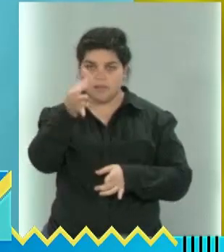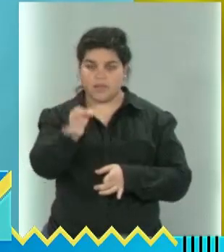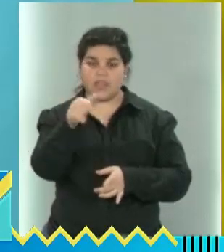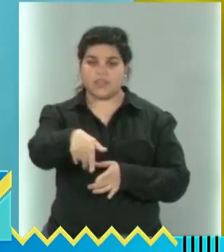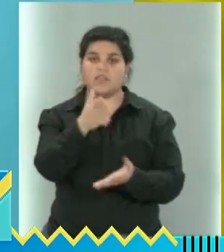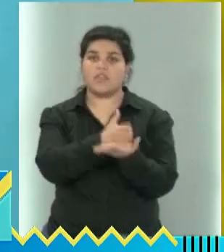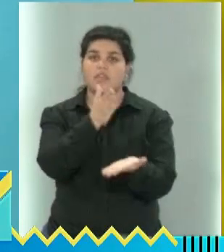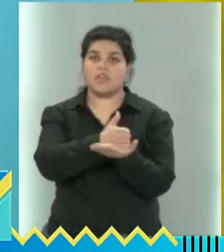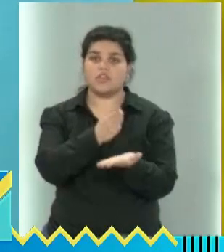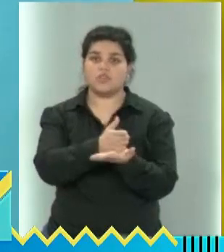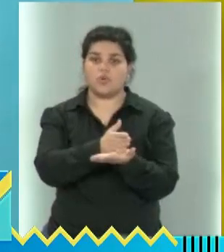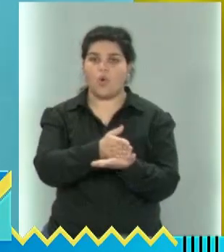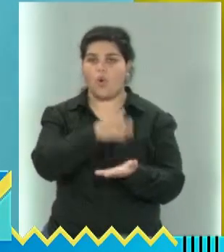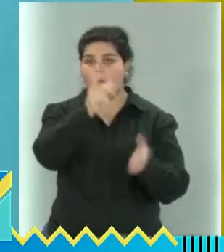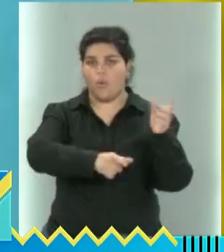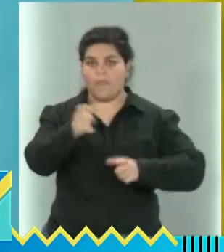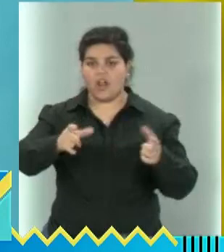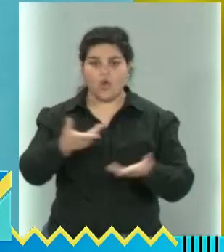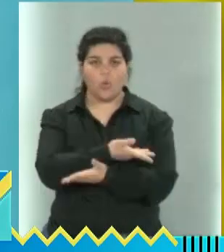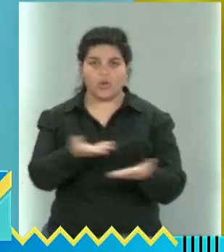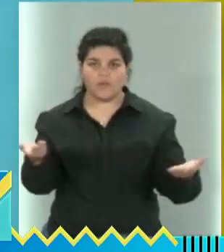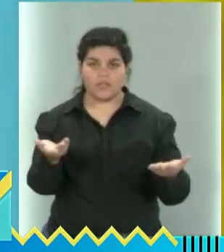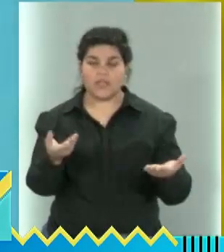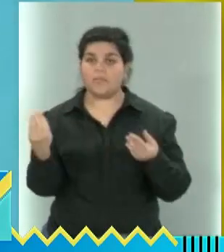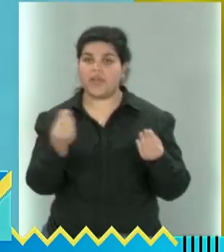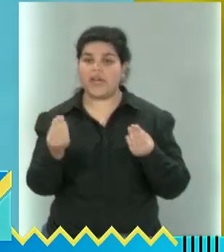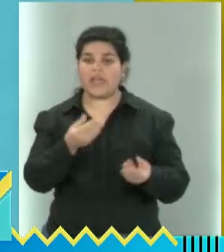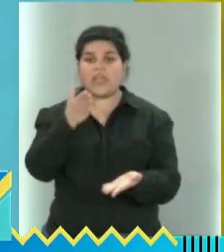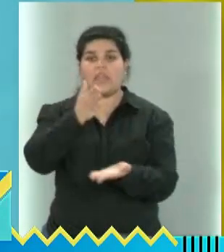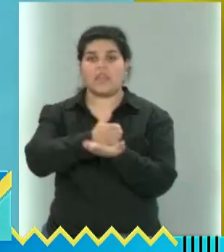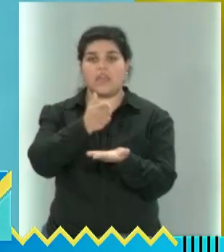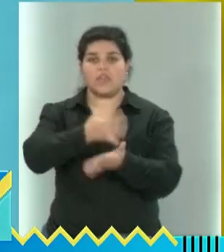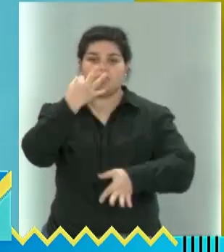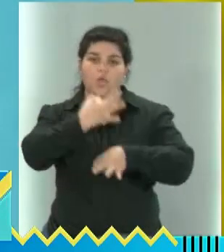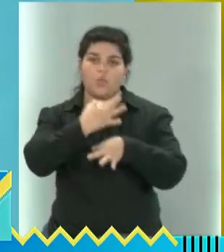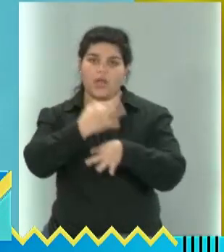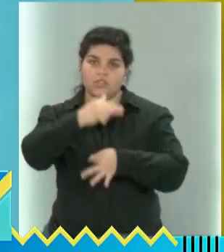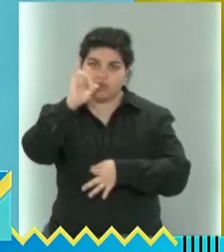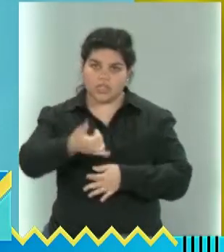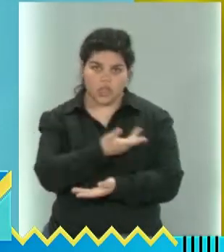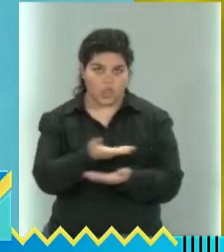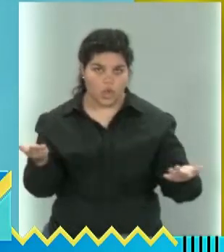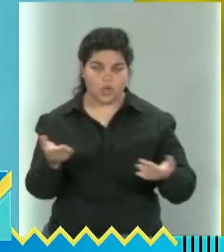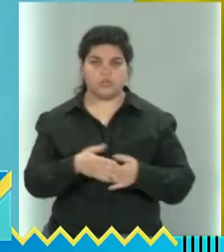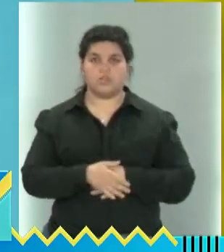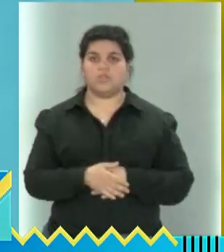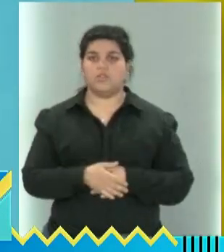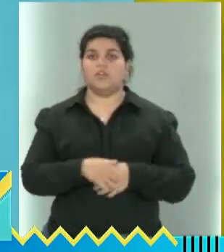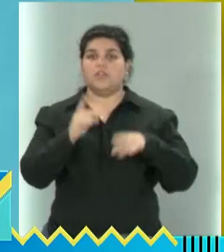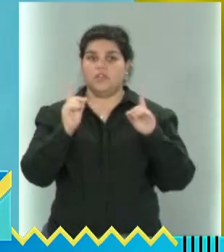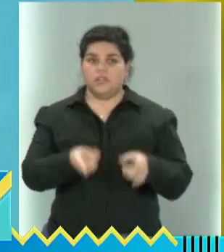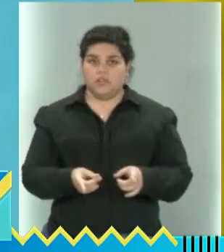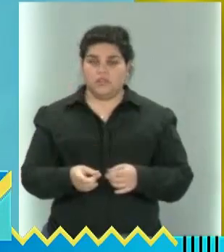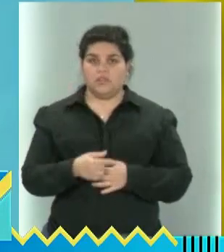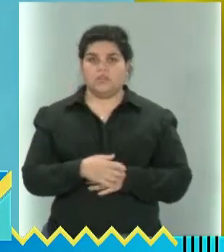humano universal el tema de la educación, ¿sí? Como para empezar a contextualizar de alguna manera. Nos vamos a dar, lo decía al principio, el